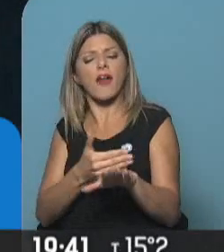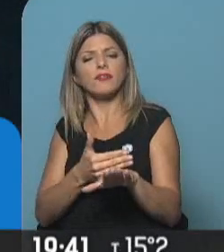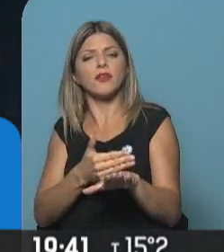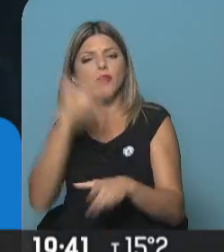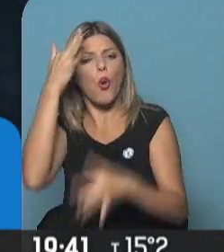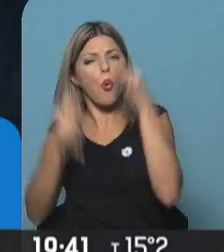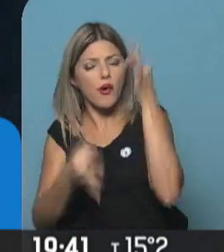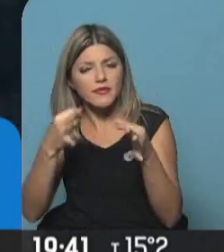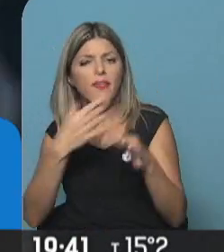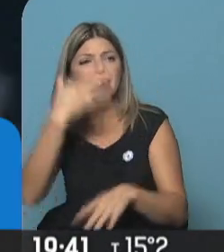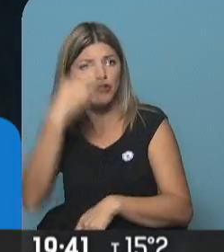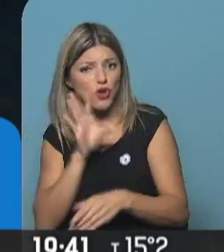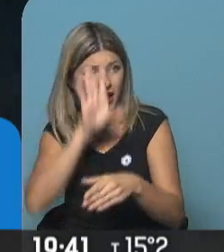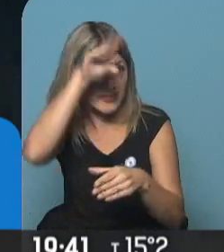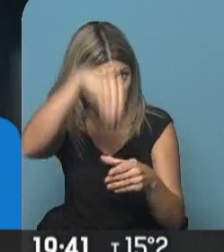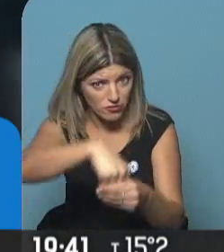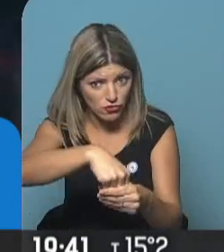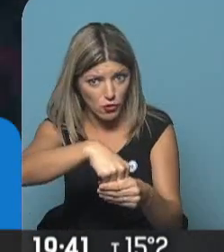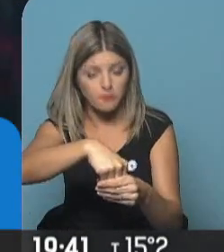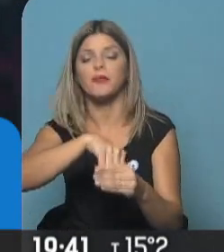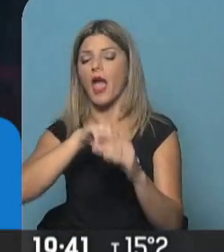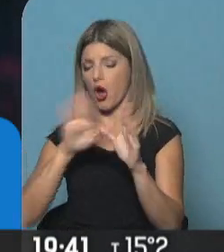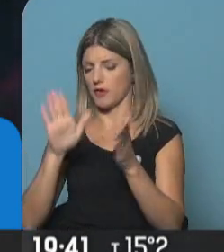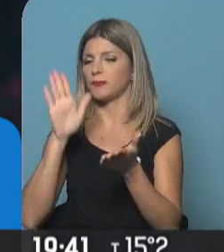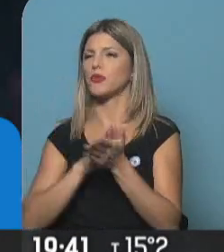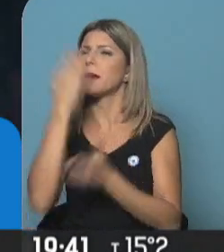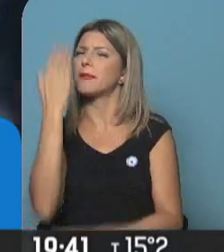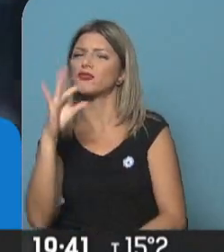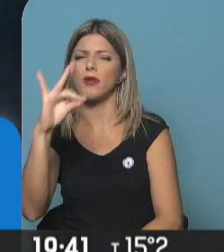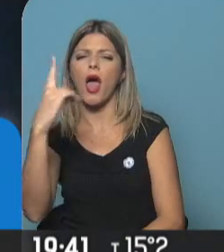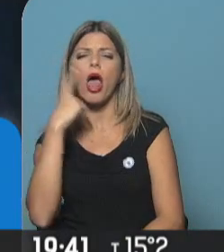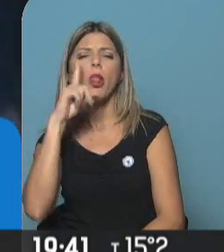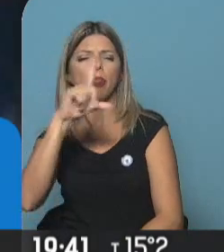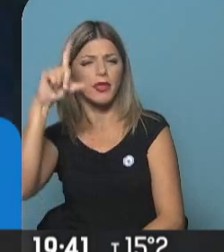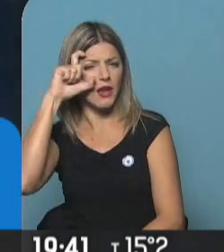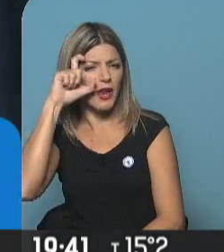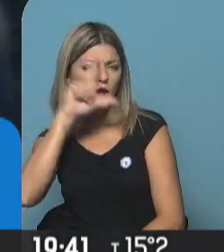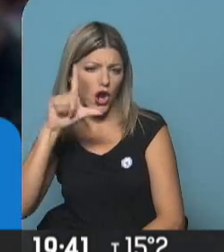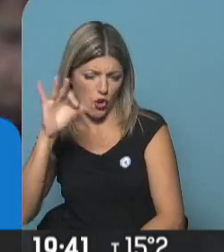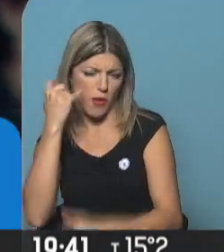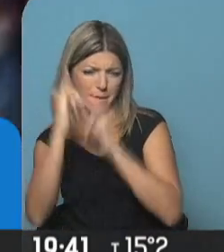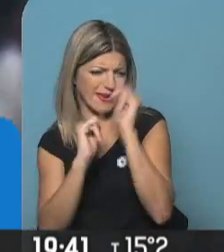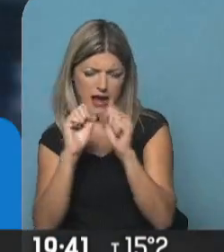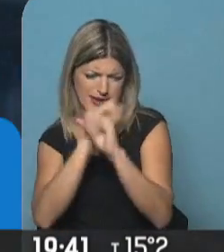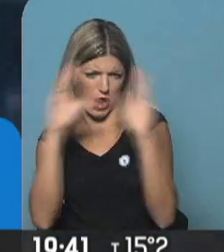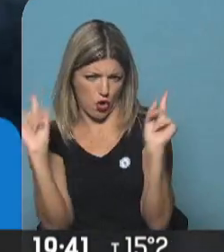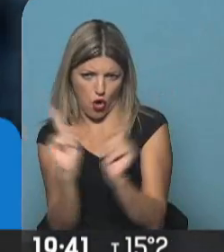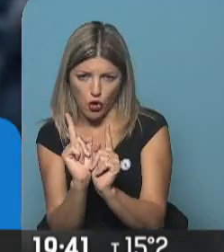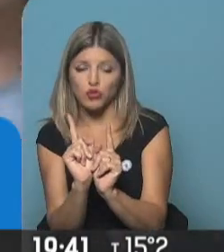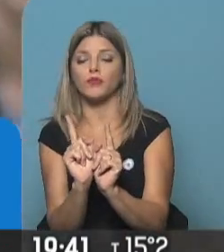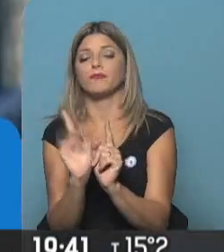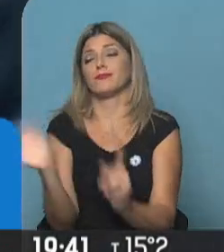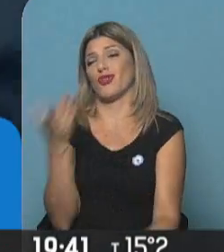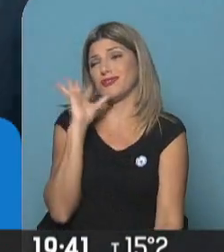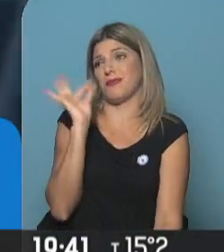ha cambiado. Lo de Di Lello, voy a tratar de simplificarlo para que se entienda claramente, era una posición esperable,